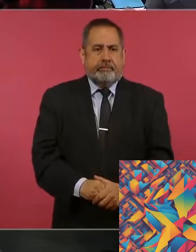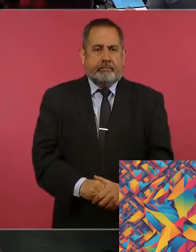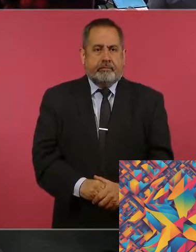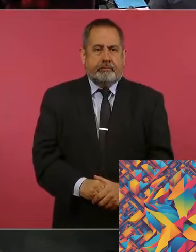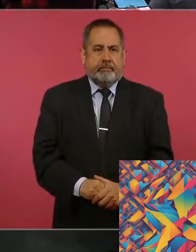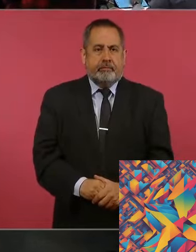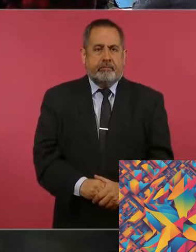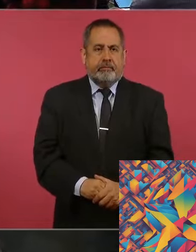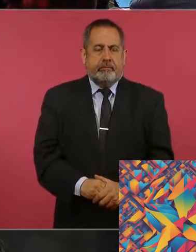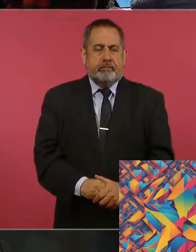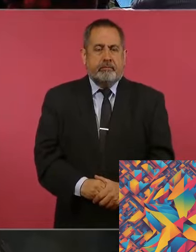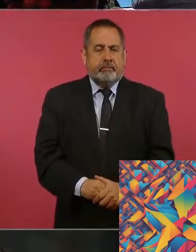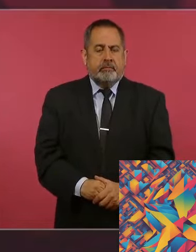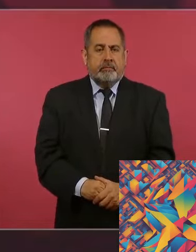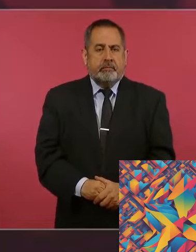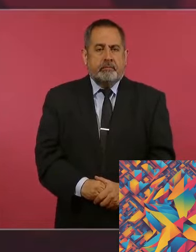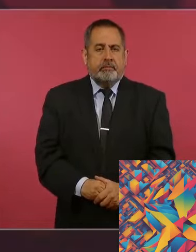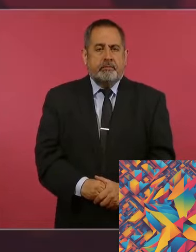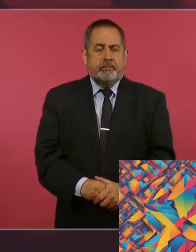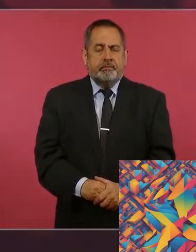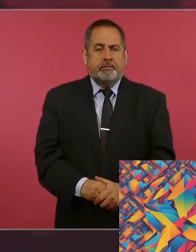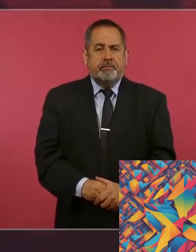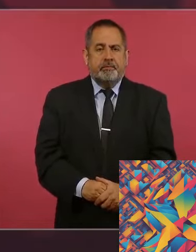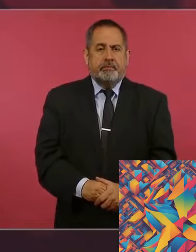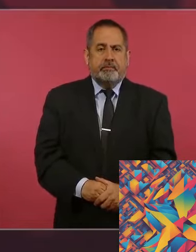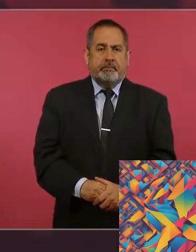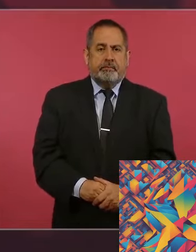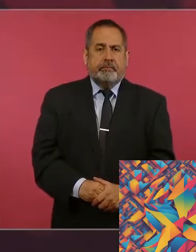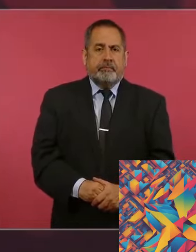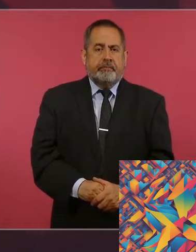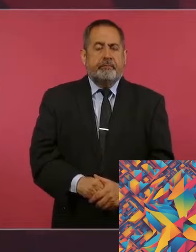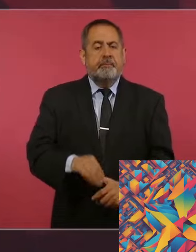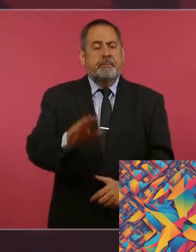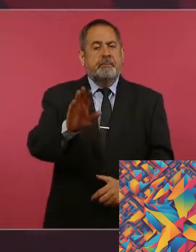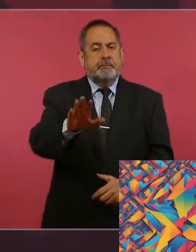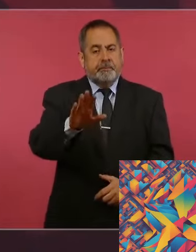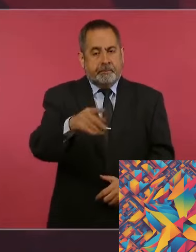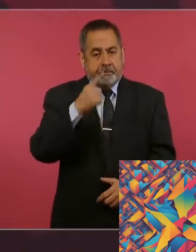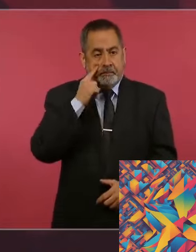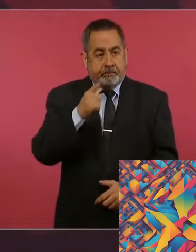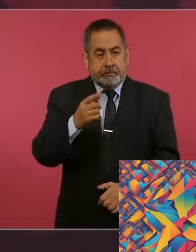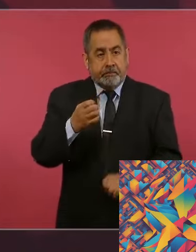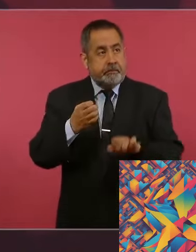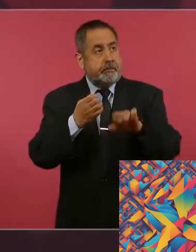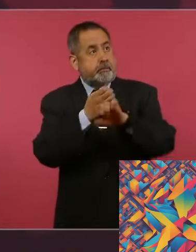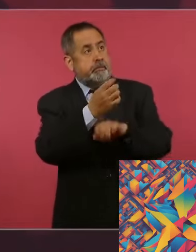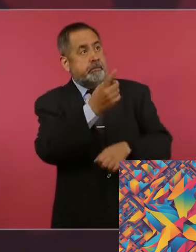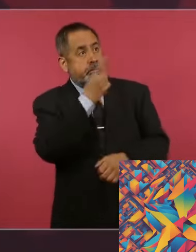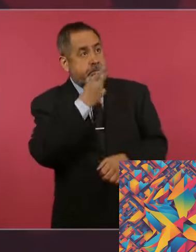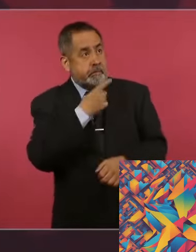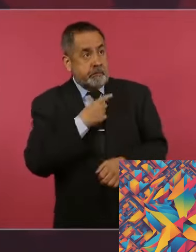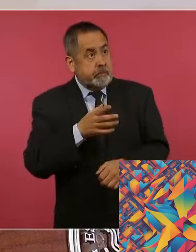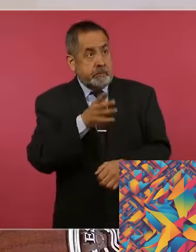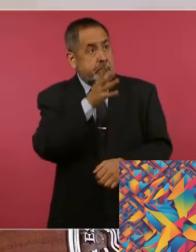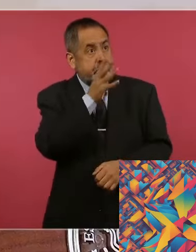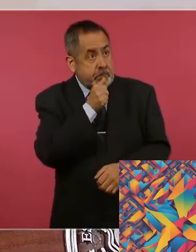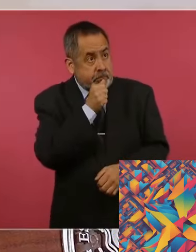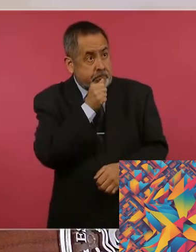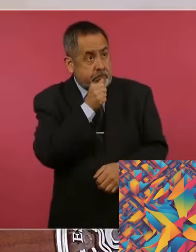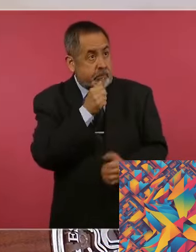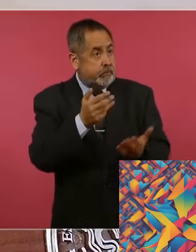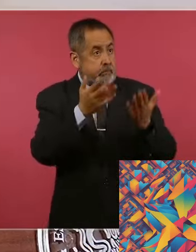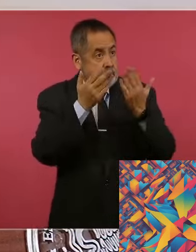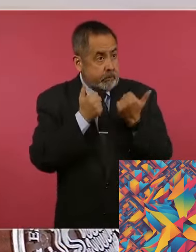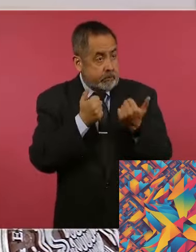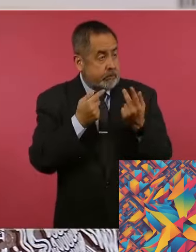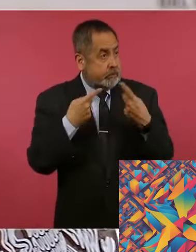también ofrecen una oportunidad para el crecimiento y la mejora. Al enfrentar estos desafíos con integridad, diálogo y compromiso con los